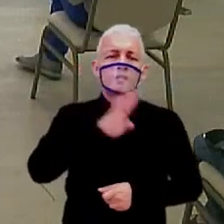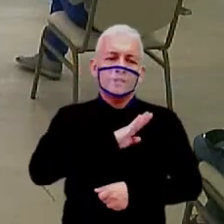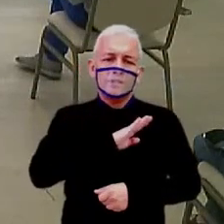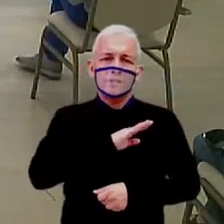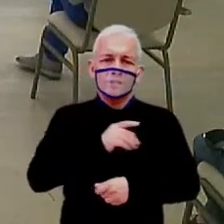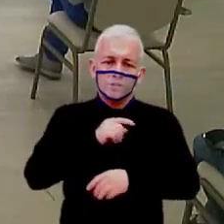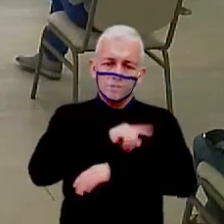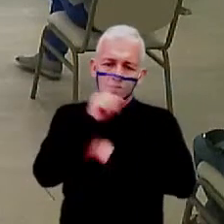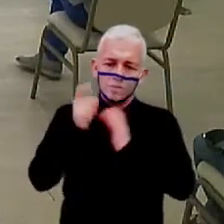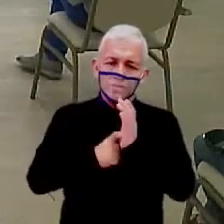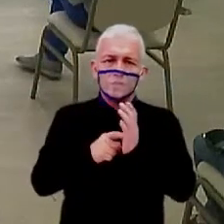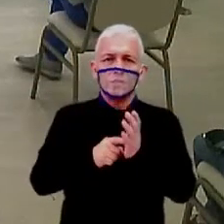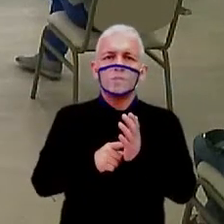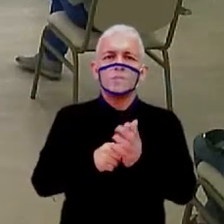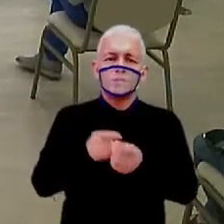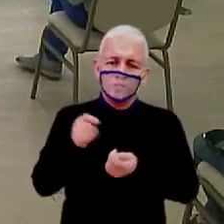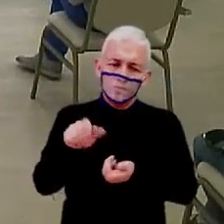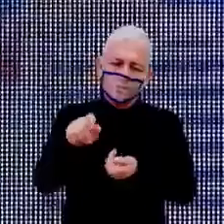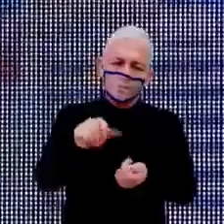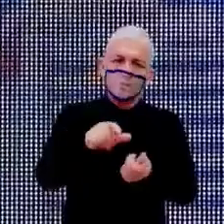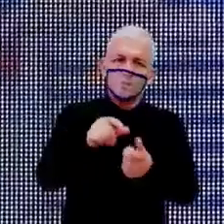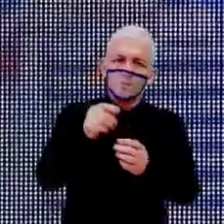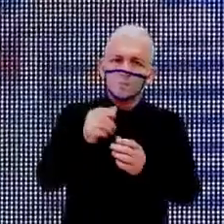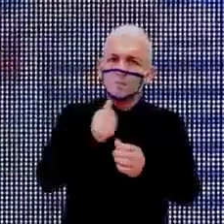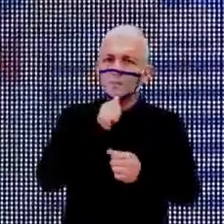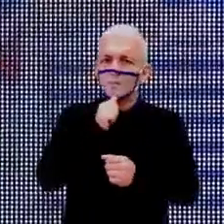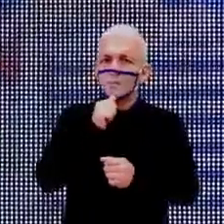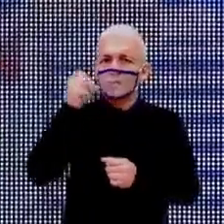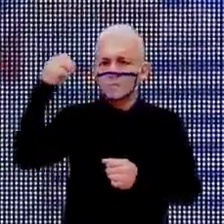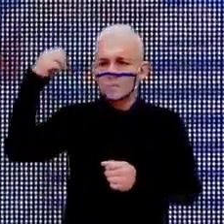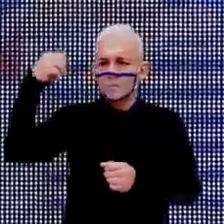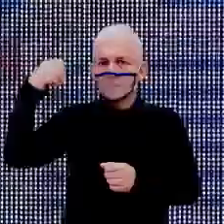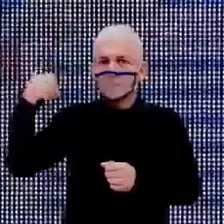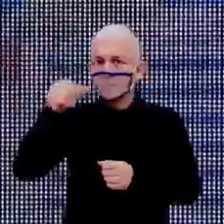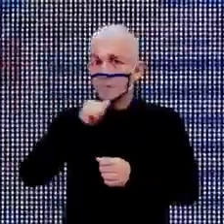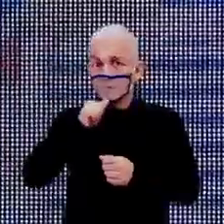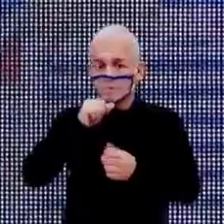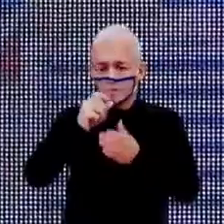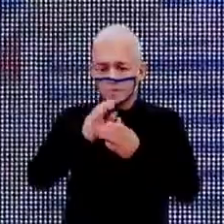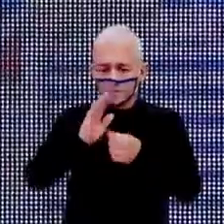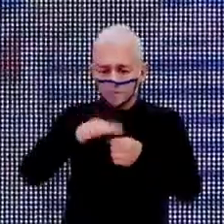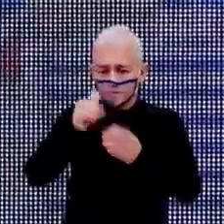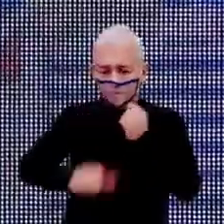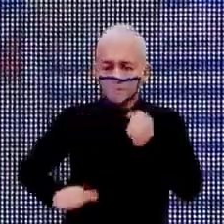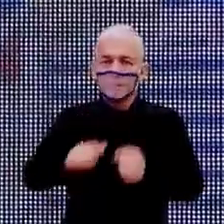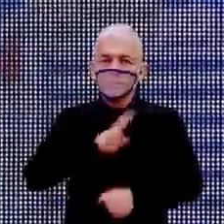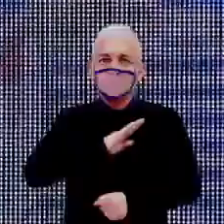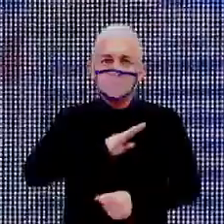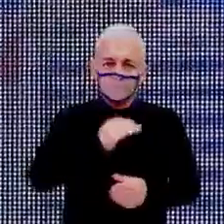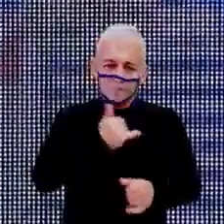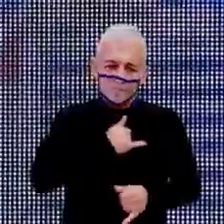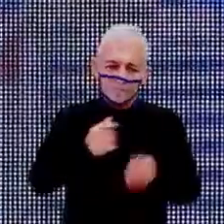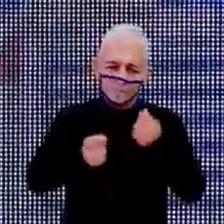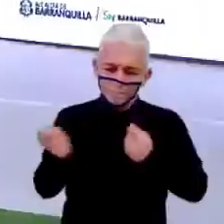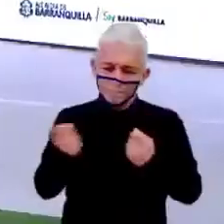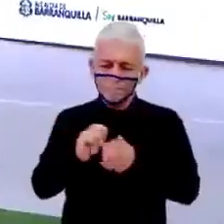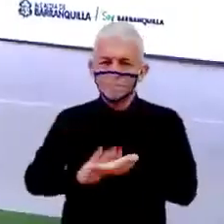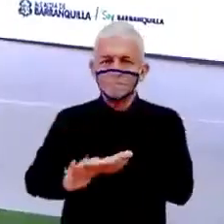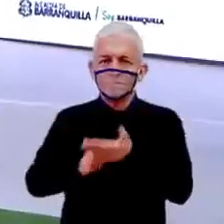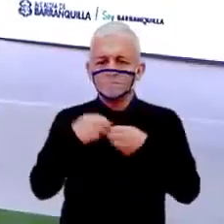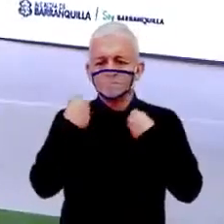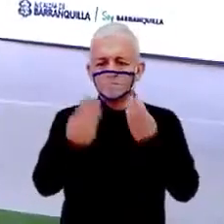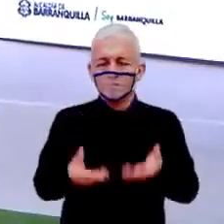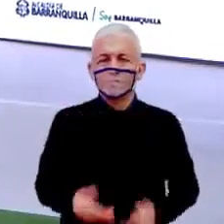alcaldía coloca todo. Inclusive las tuberías de acueducto y alcantarillado también la va a construir la misma alcaldía. Rafa,